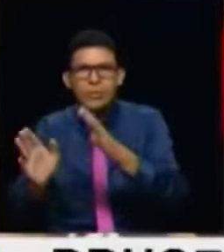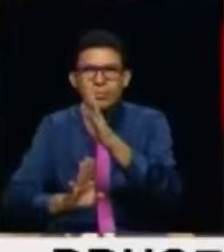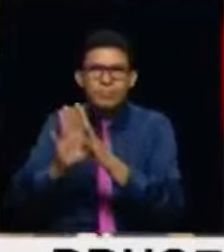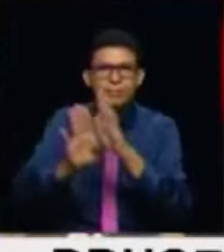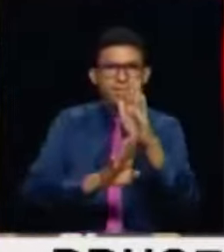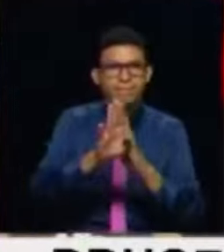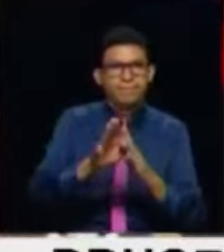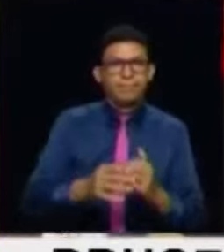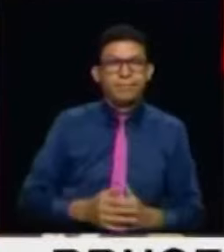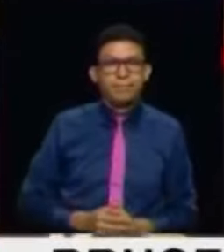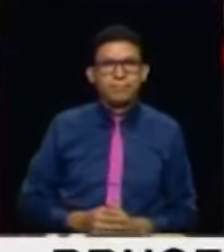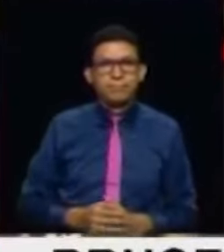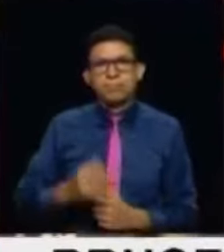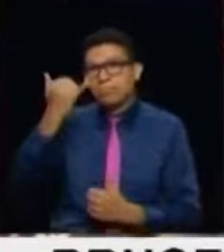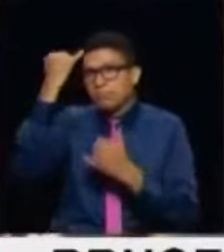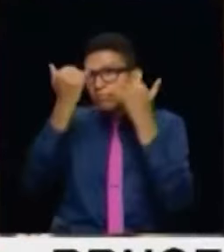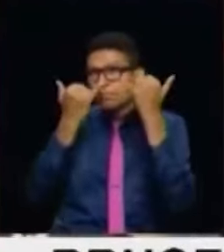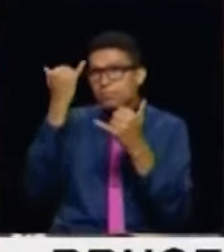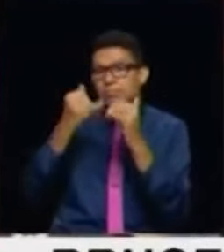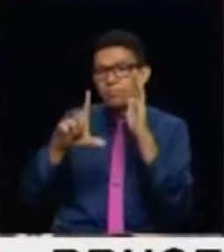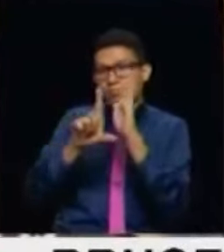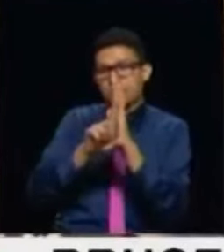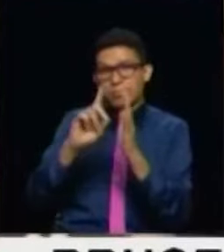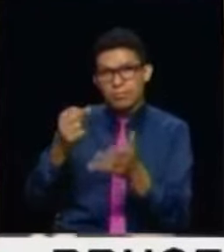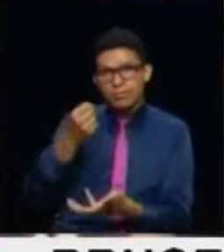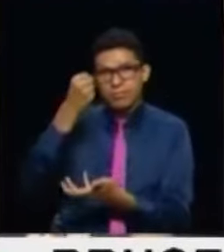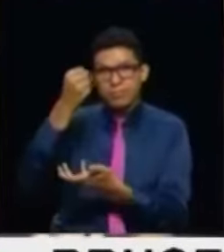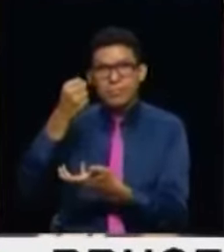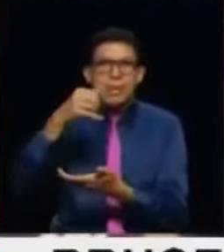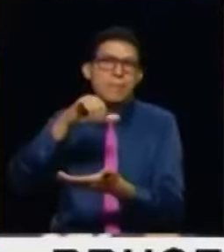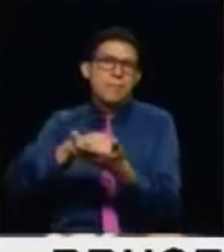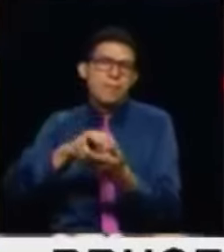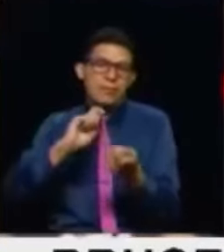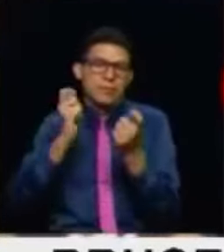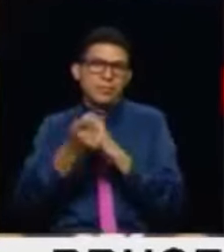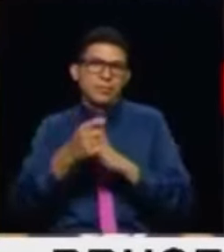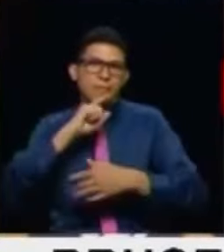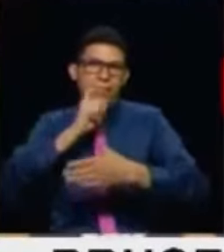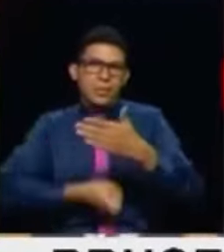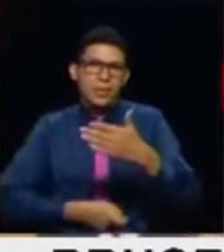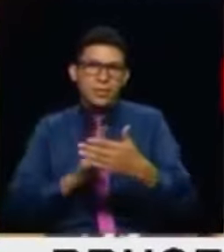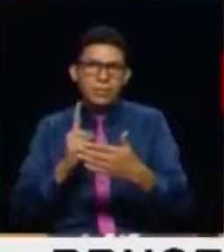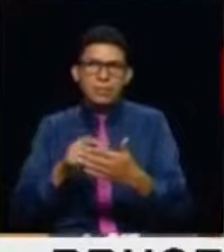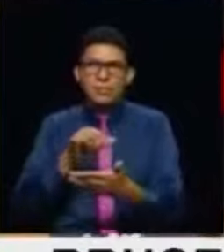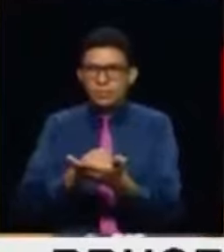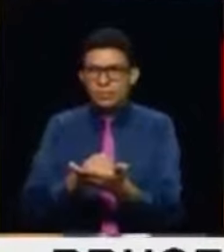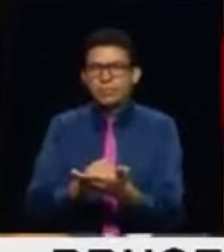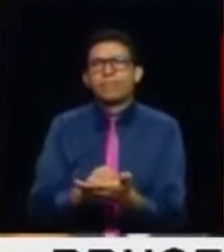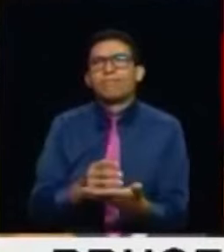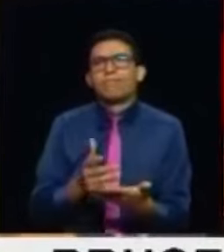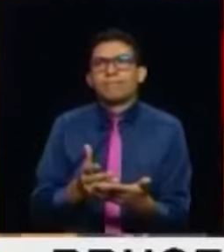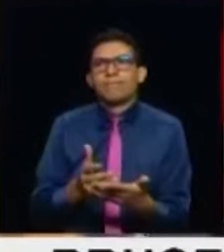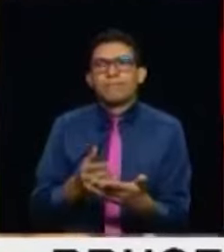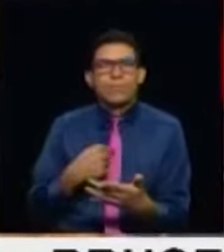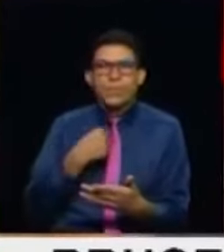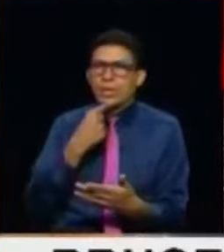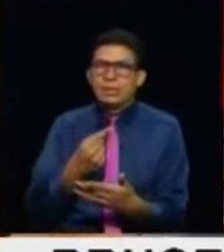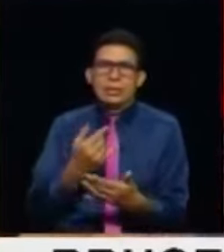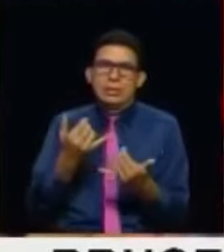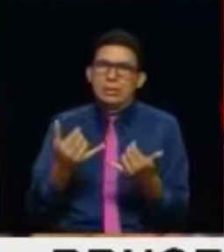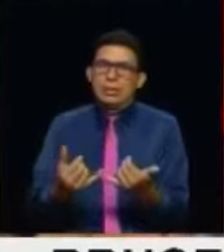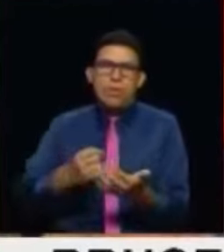puedan plantear alrededor de una ley de financiamiento, que es lo mismo que una reforma tributaria, yo diría tendrían que